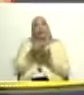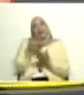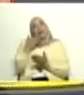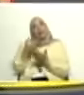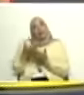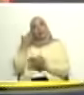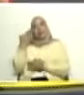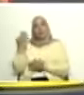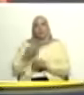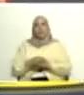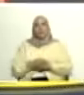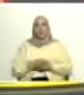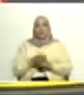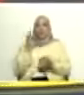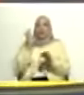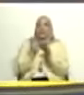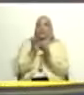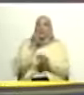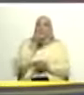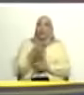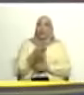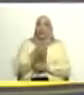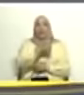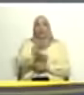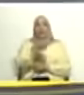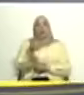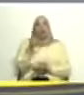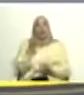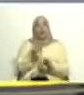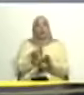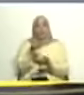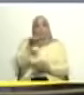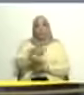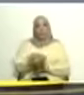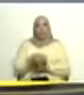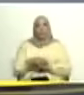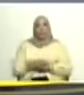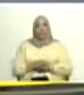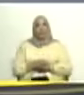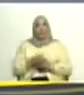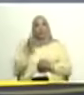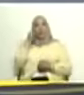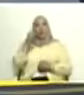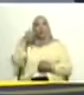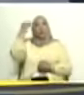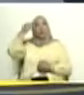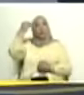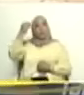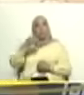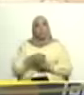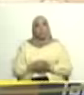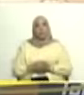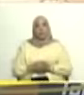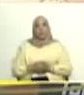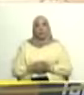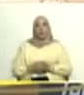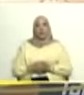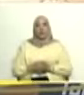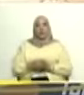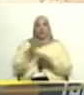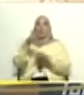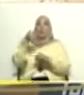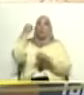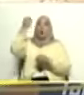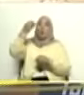muchachos. Excelente. Bueno, cada quien se da su visión y vamos construyendo una